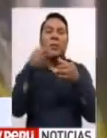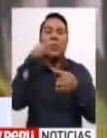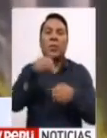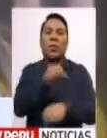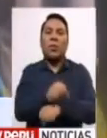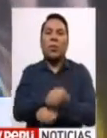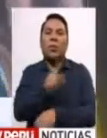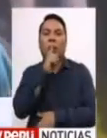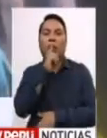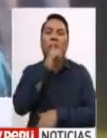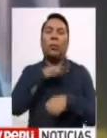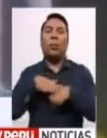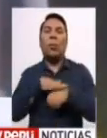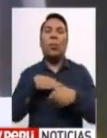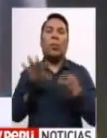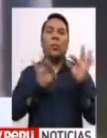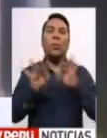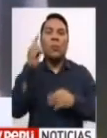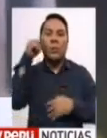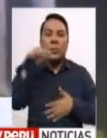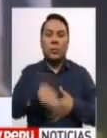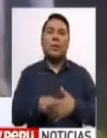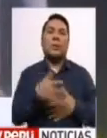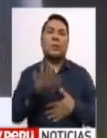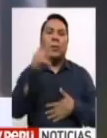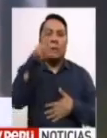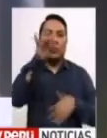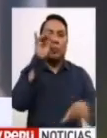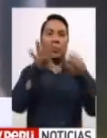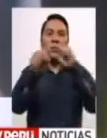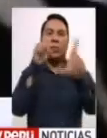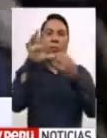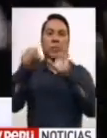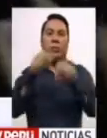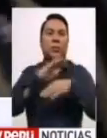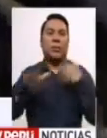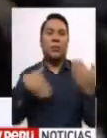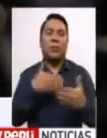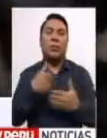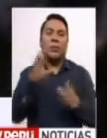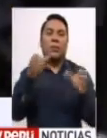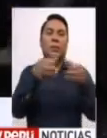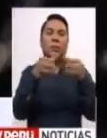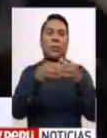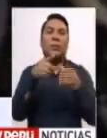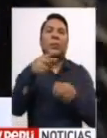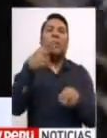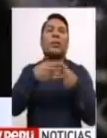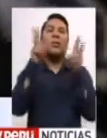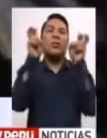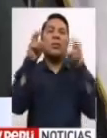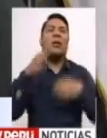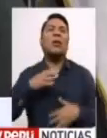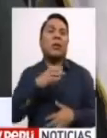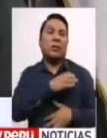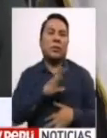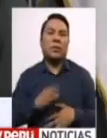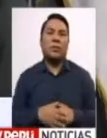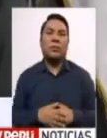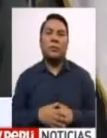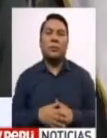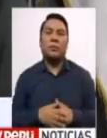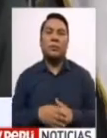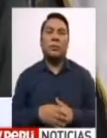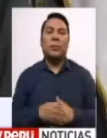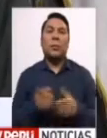y distintas zonas de la capital, entre ellos la organización criminal autodenominada Los Charlies del Callao. Cuando